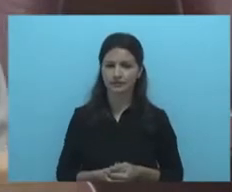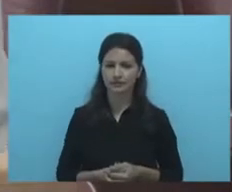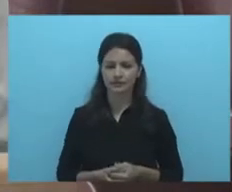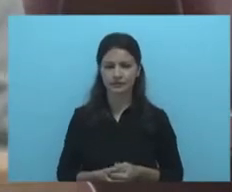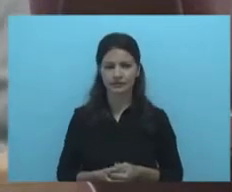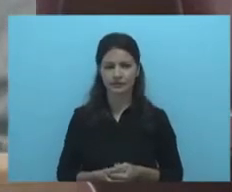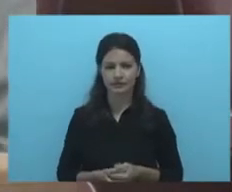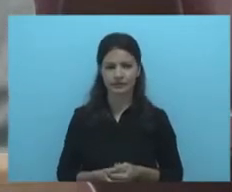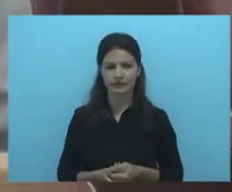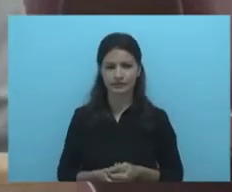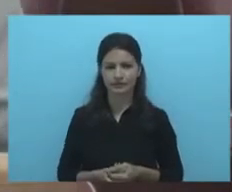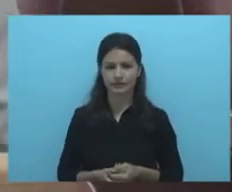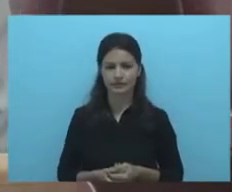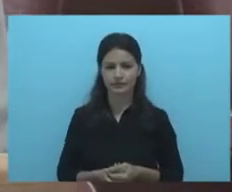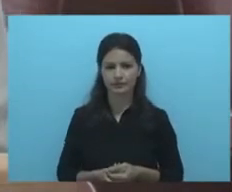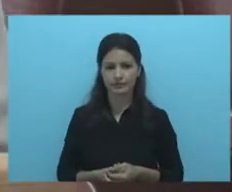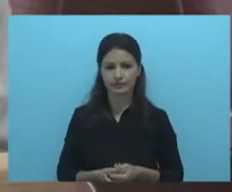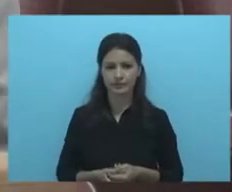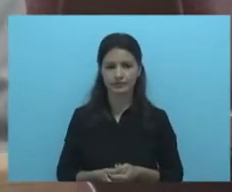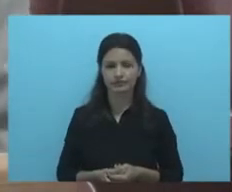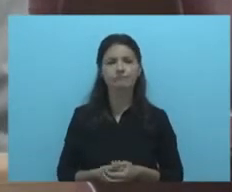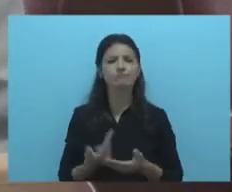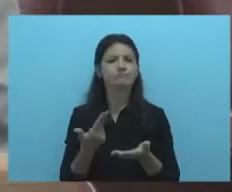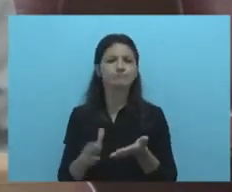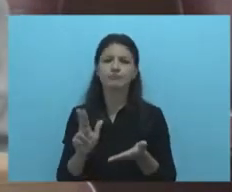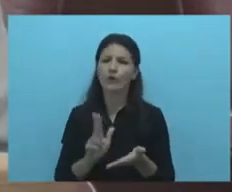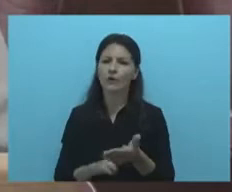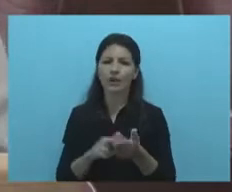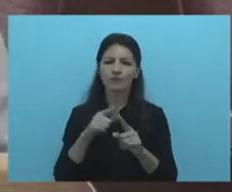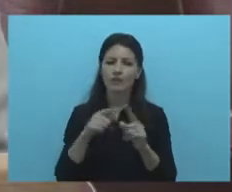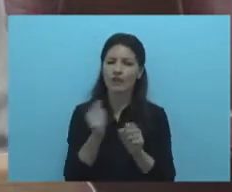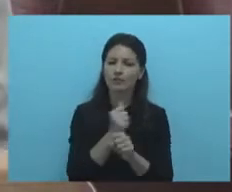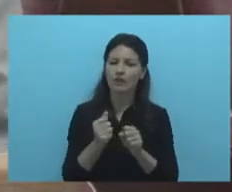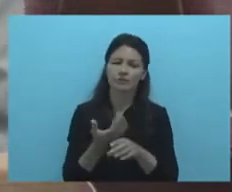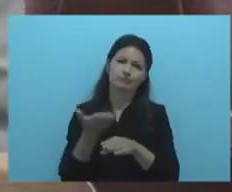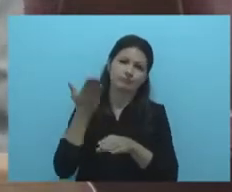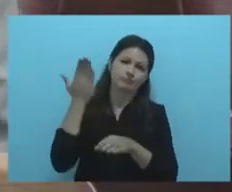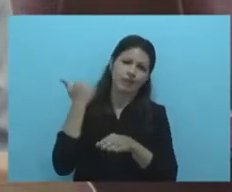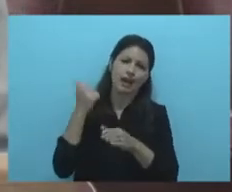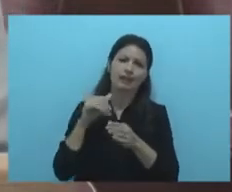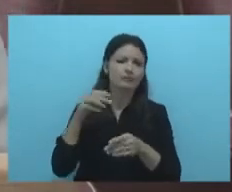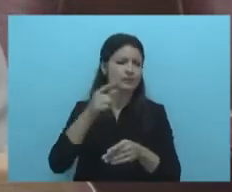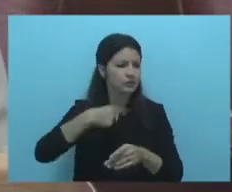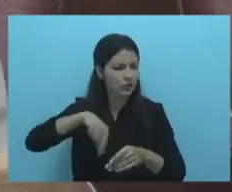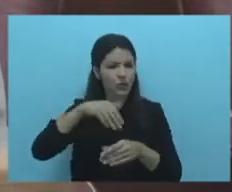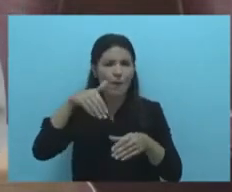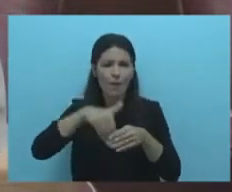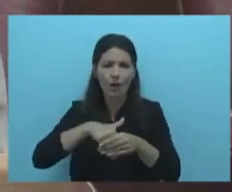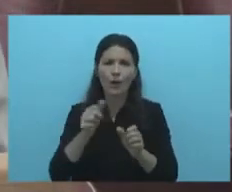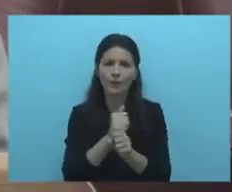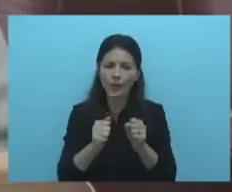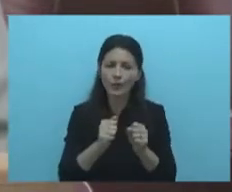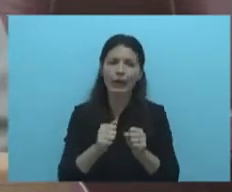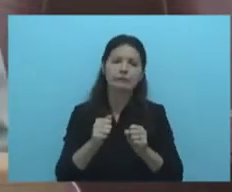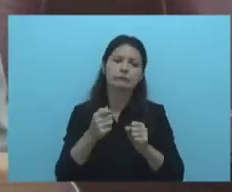en tratamiento y dando media sanción nuevamente a una media sanción que ya esta Cámara había dado el 2